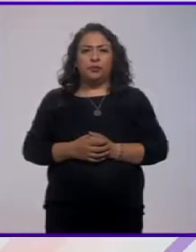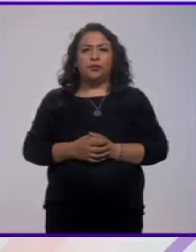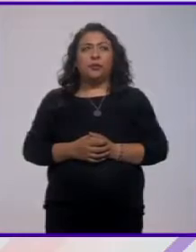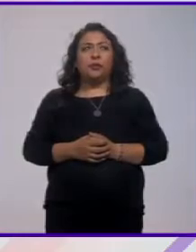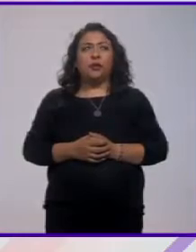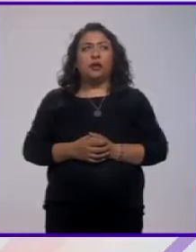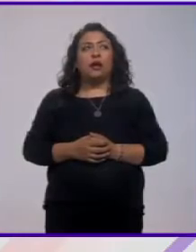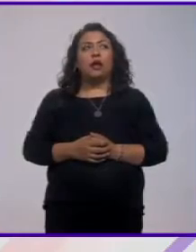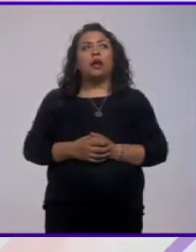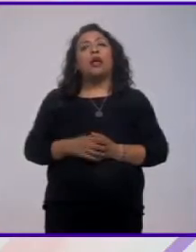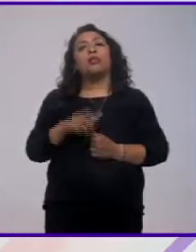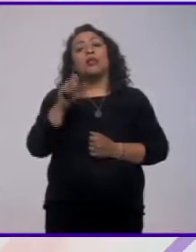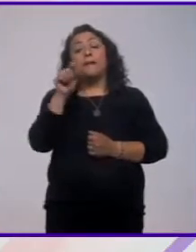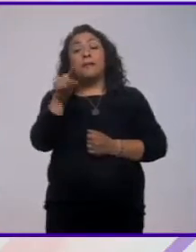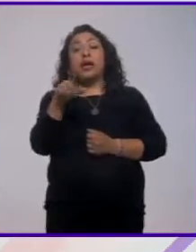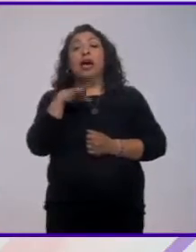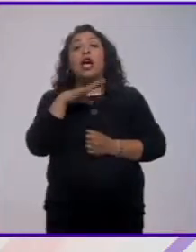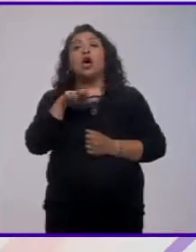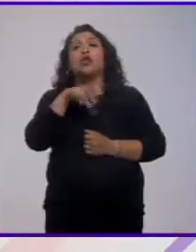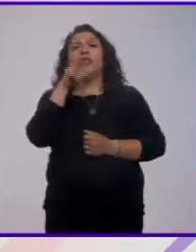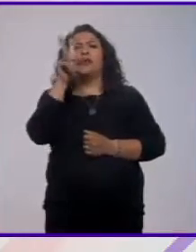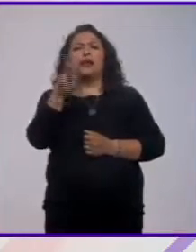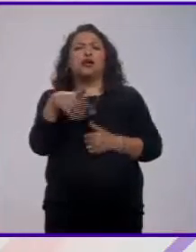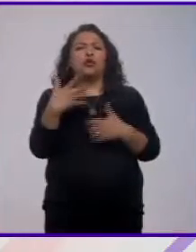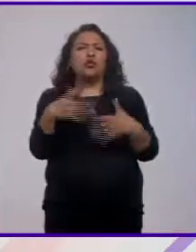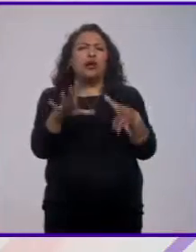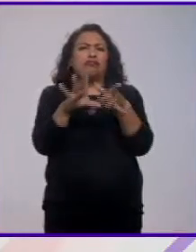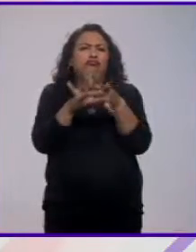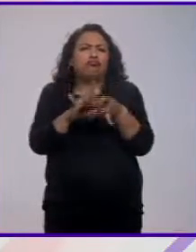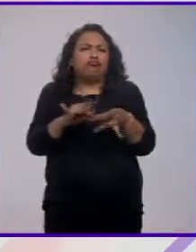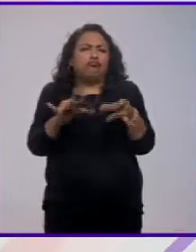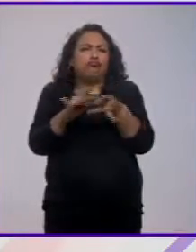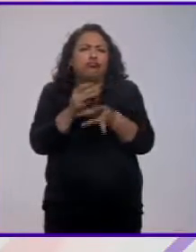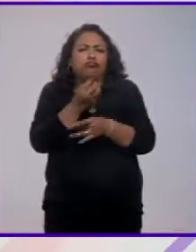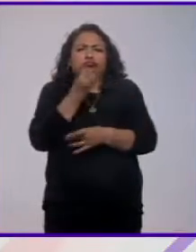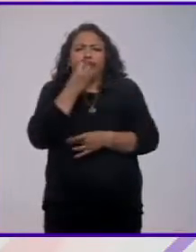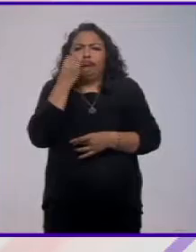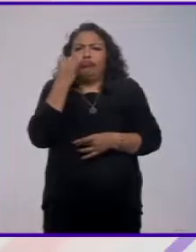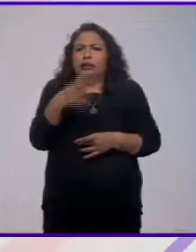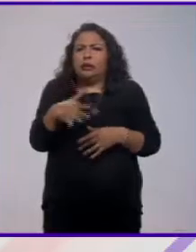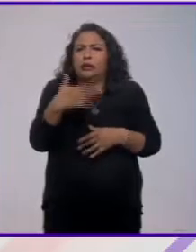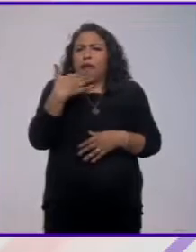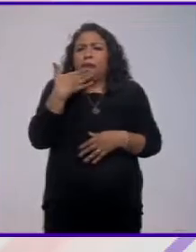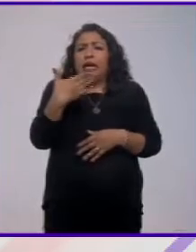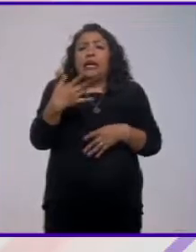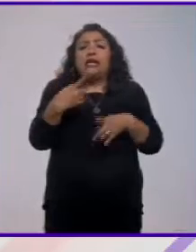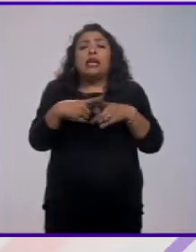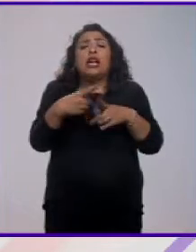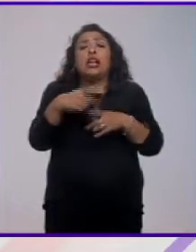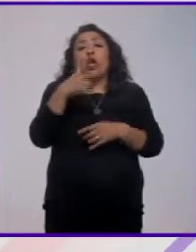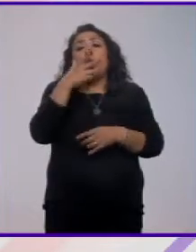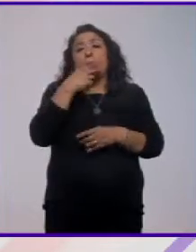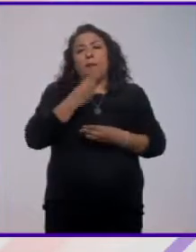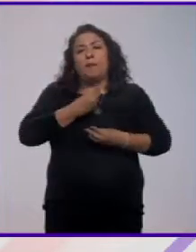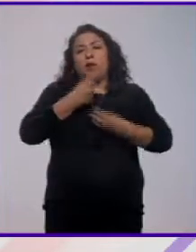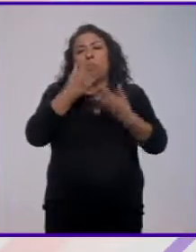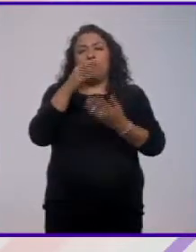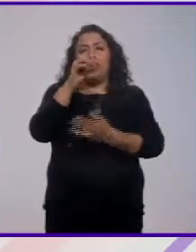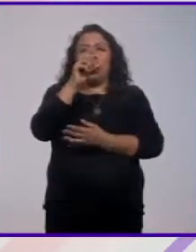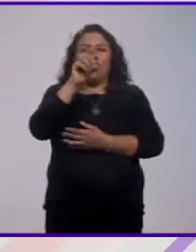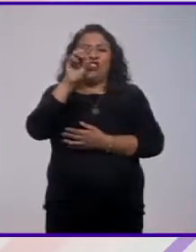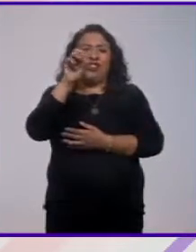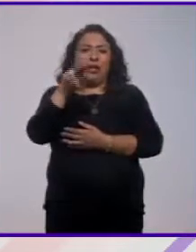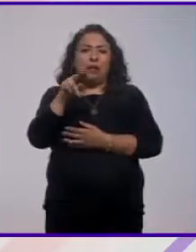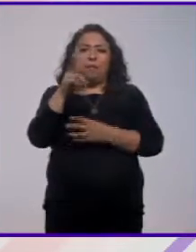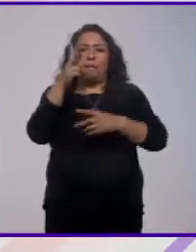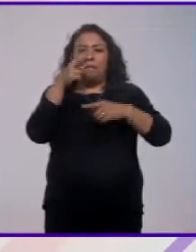Y por el otro lado está esta brillante descripción, estupenda, del famoso poema de Auden,